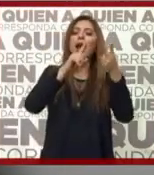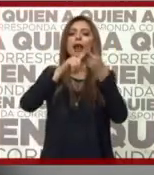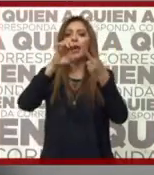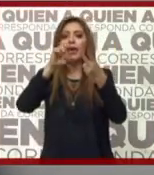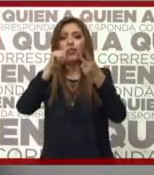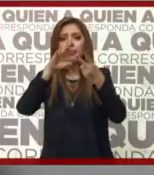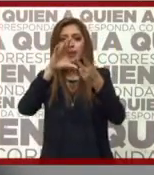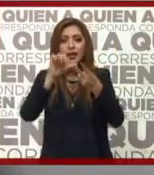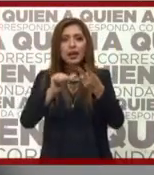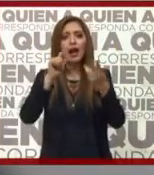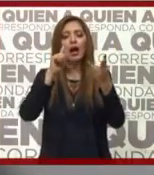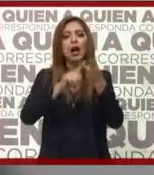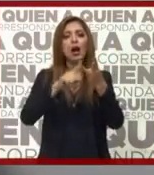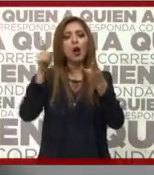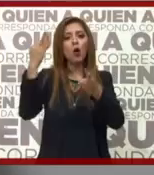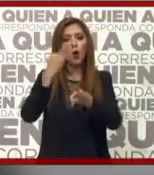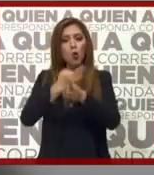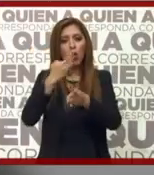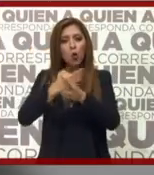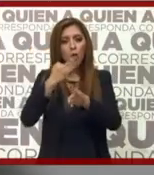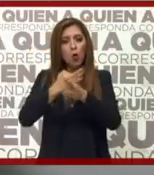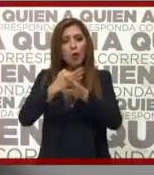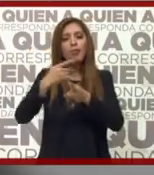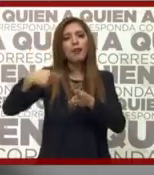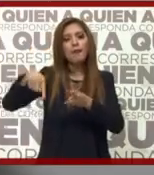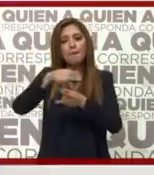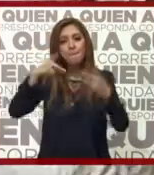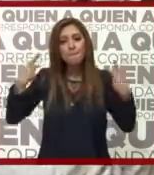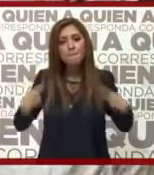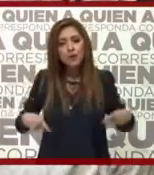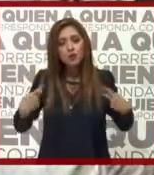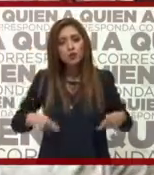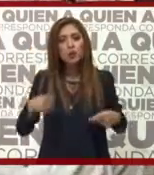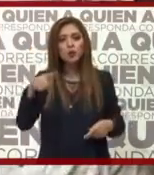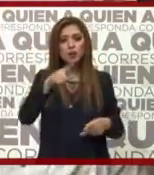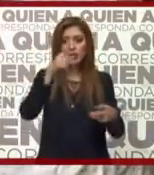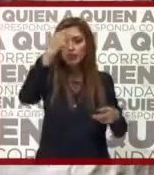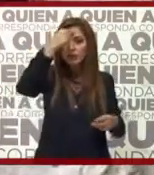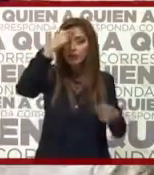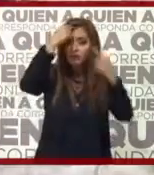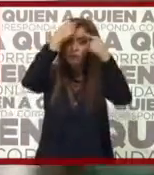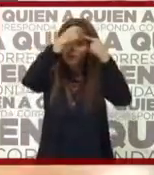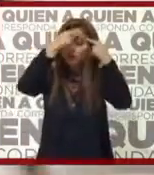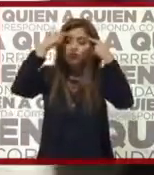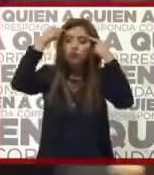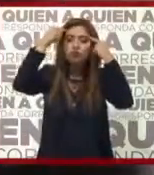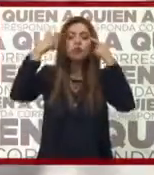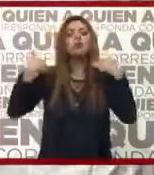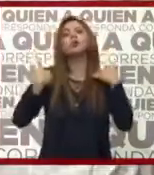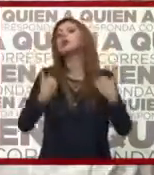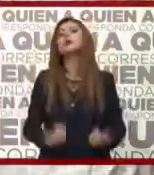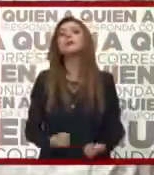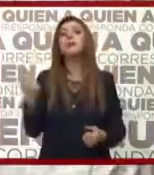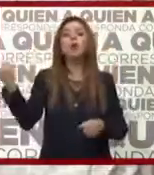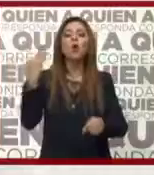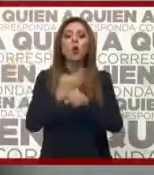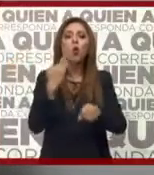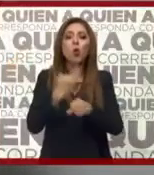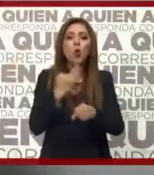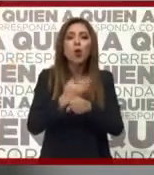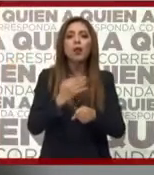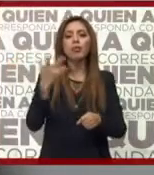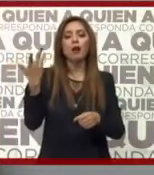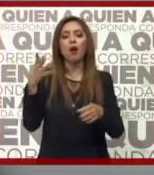en esa área hay menos digamos actividad eléctrica que todavía su cerebro por su inmadurez o por su digamos